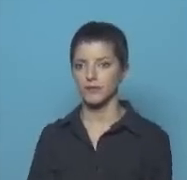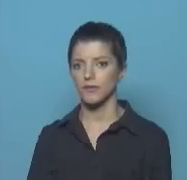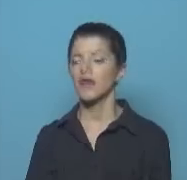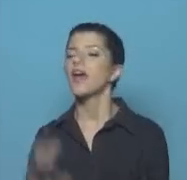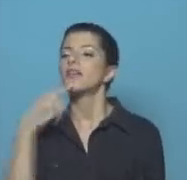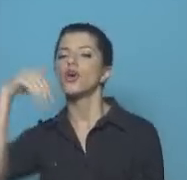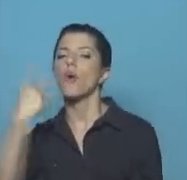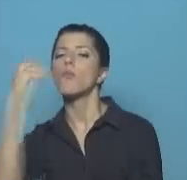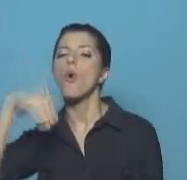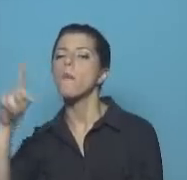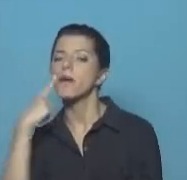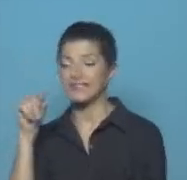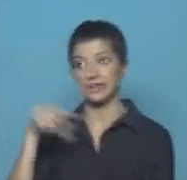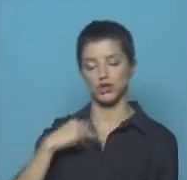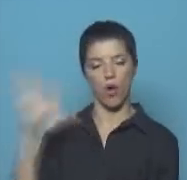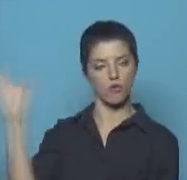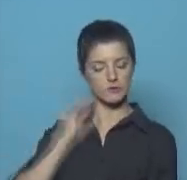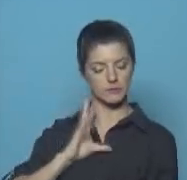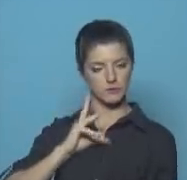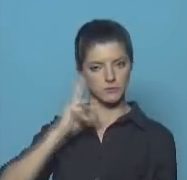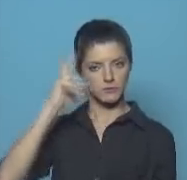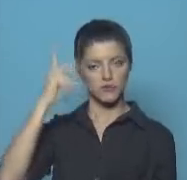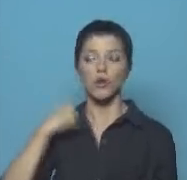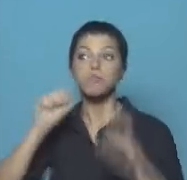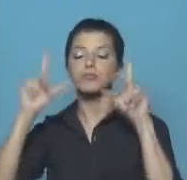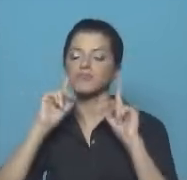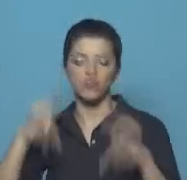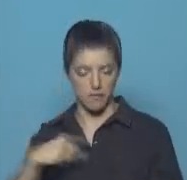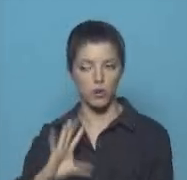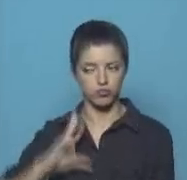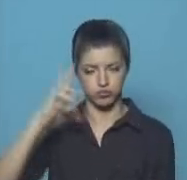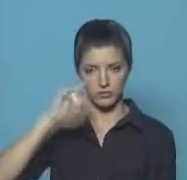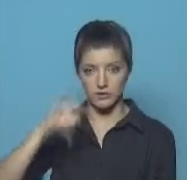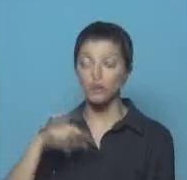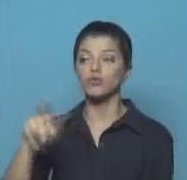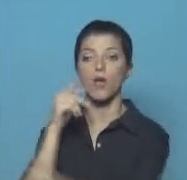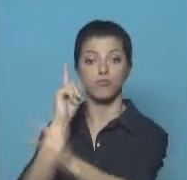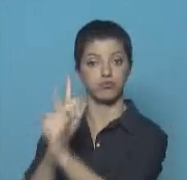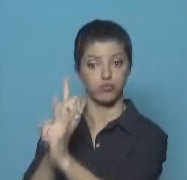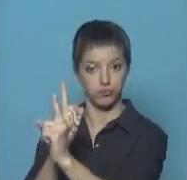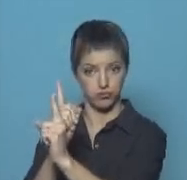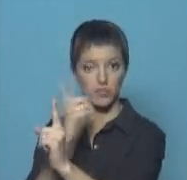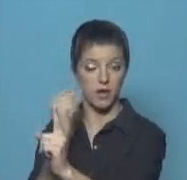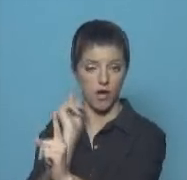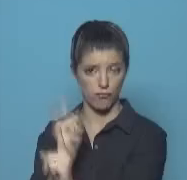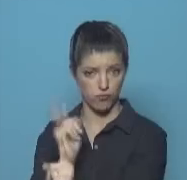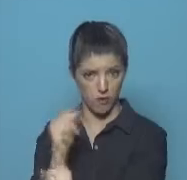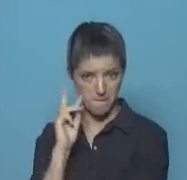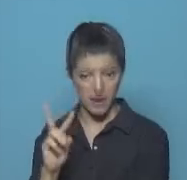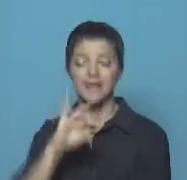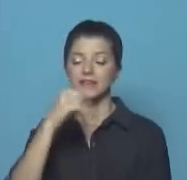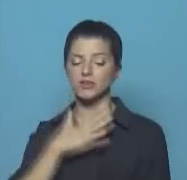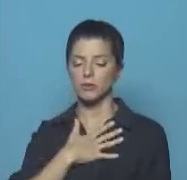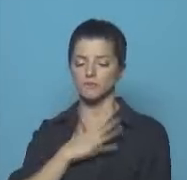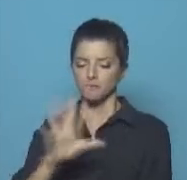Eso me molestó mucho, no sé si me sorprendió. Le tocó tenerlo enfrente durante varios días. Sí, hice un